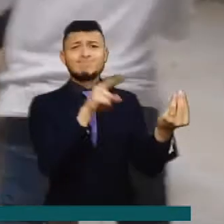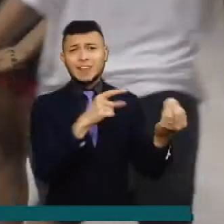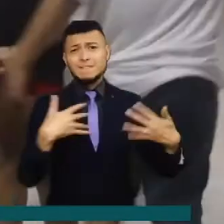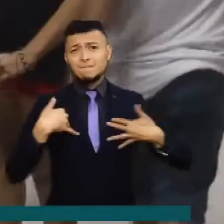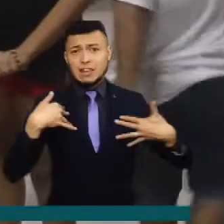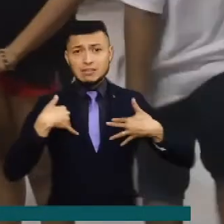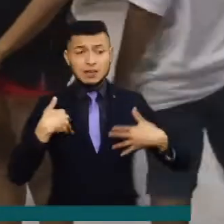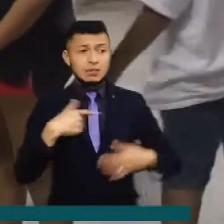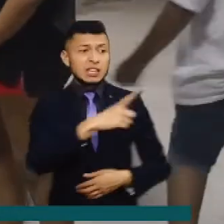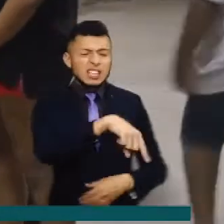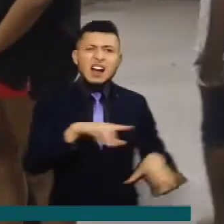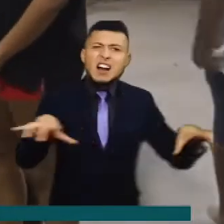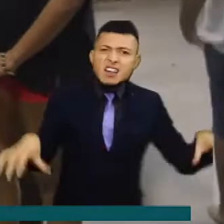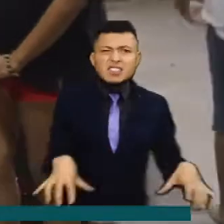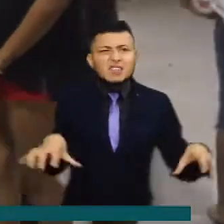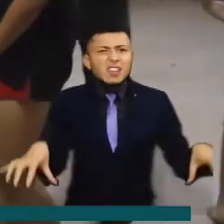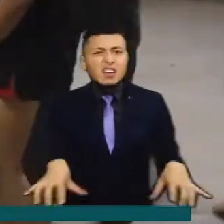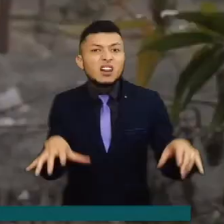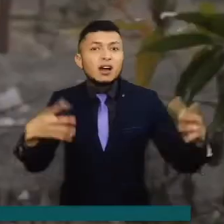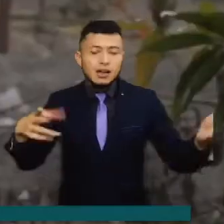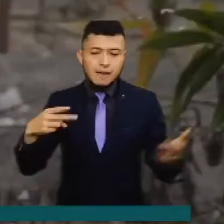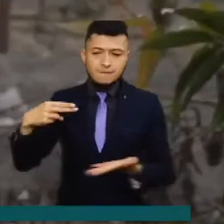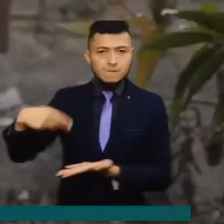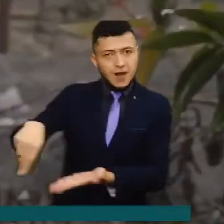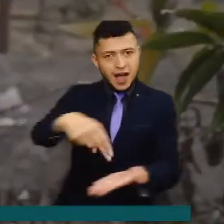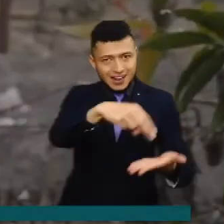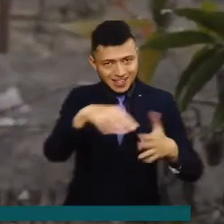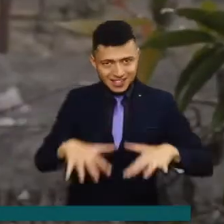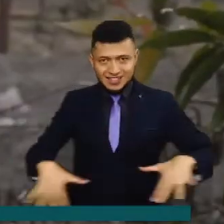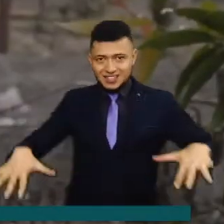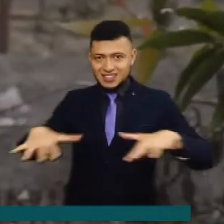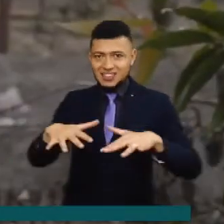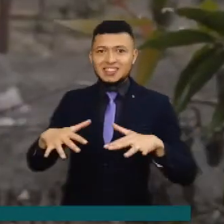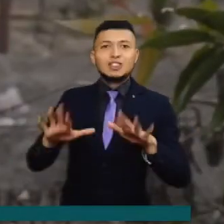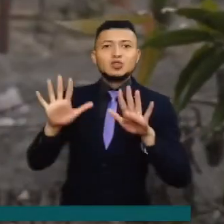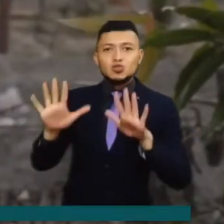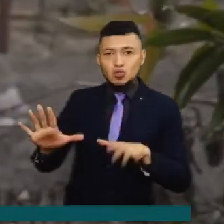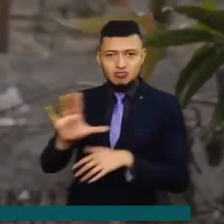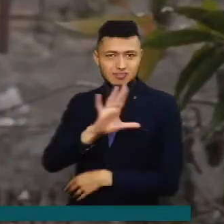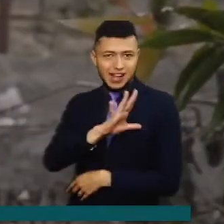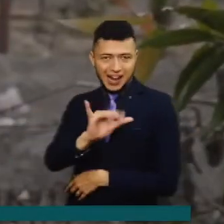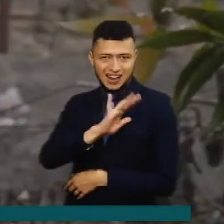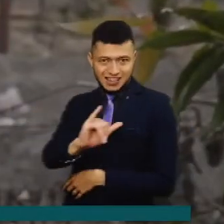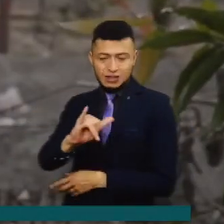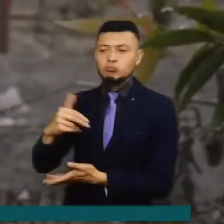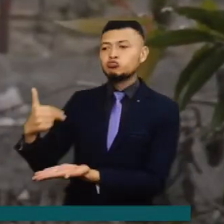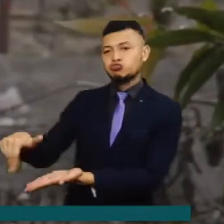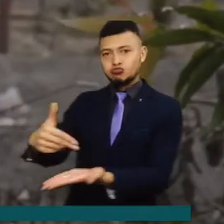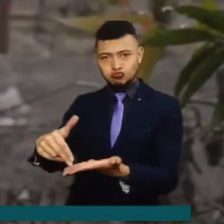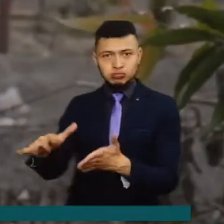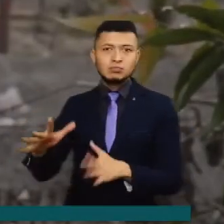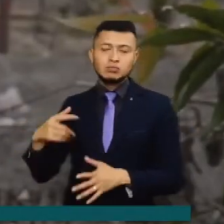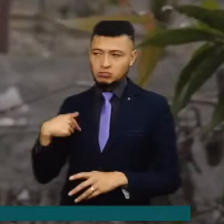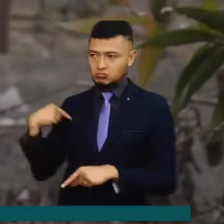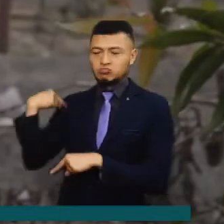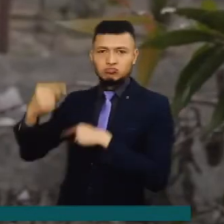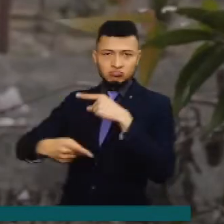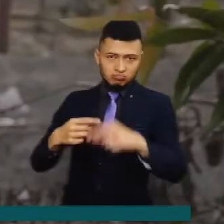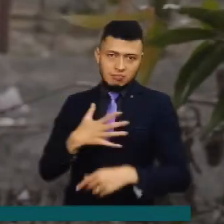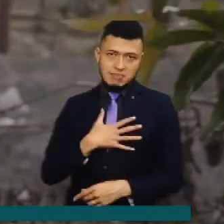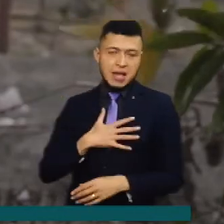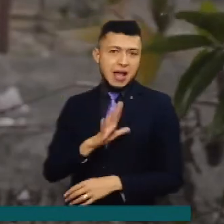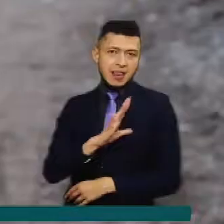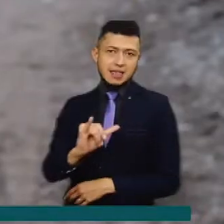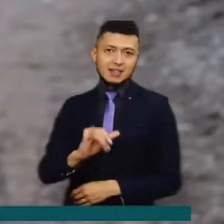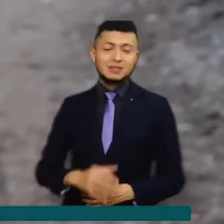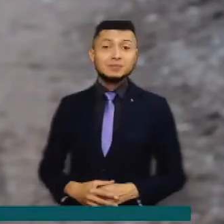desplazamiento. Las actividades son en el baile urbano, todo lo que es de la región caleña, porque pues yo vengo de